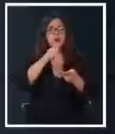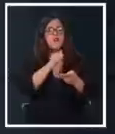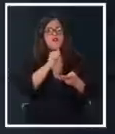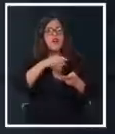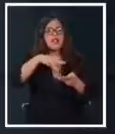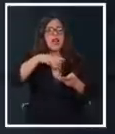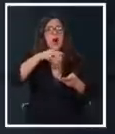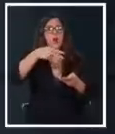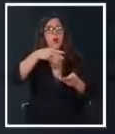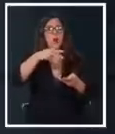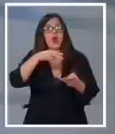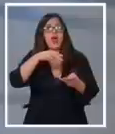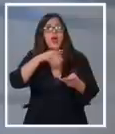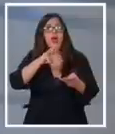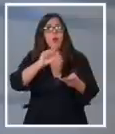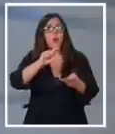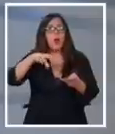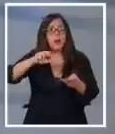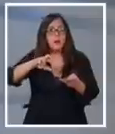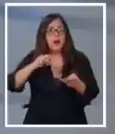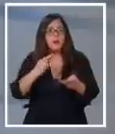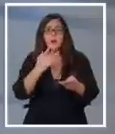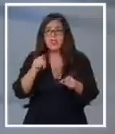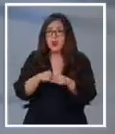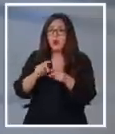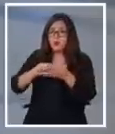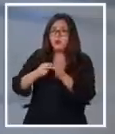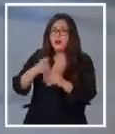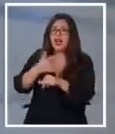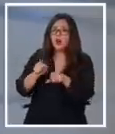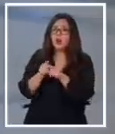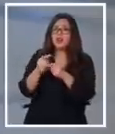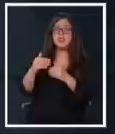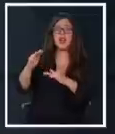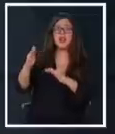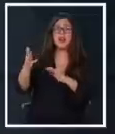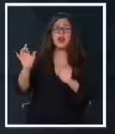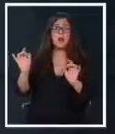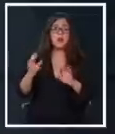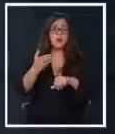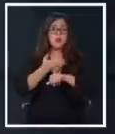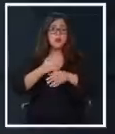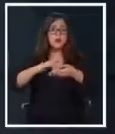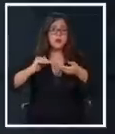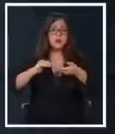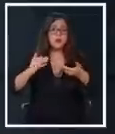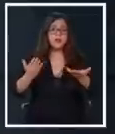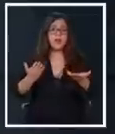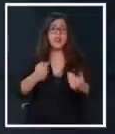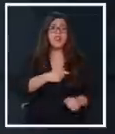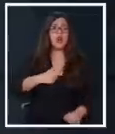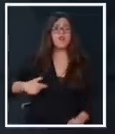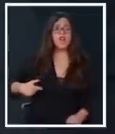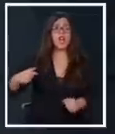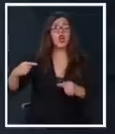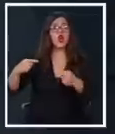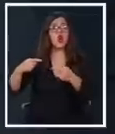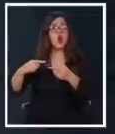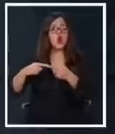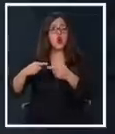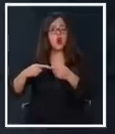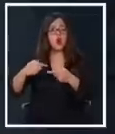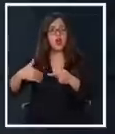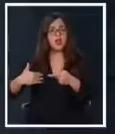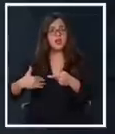primero que es con flexibilidad genera la polémica y ha llegado alguna disculpa de parte del gobierno contra con argentina con el presidente